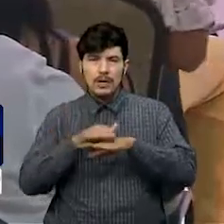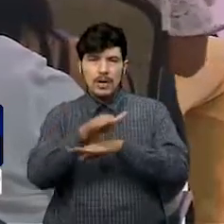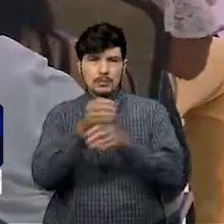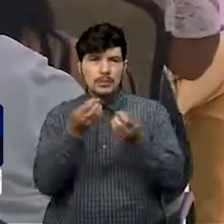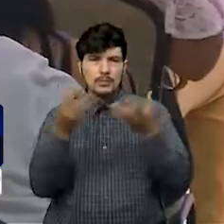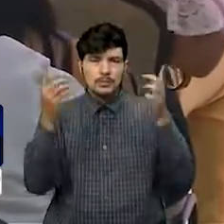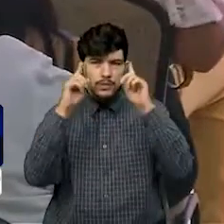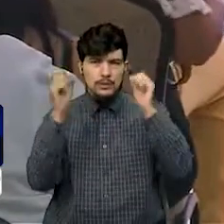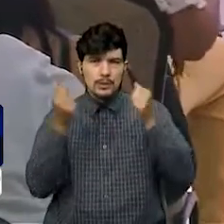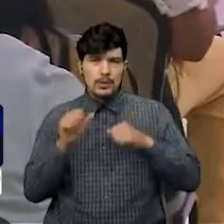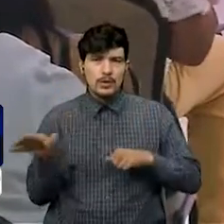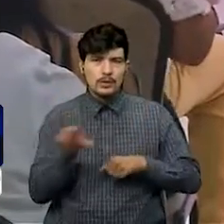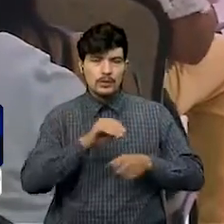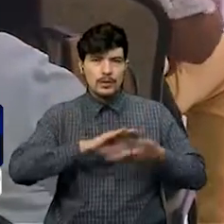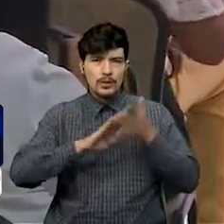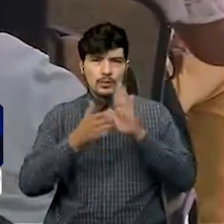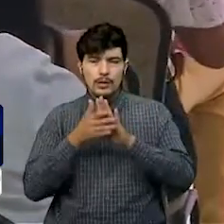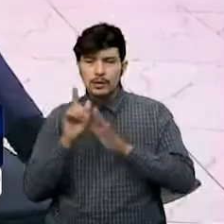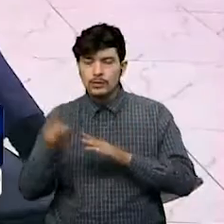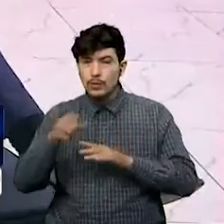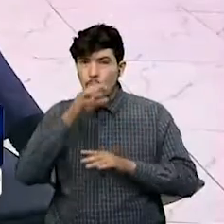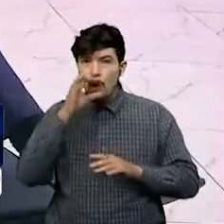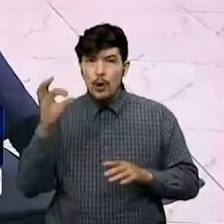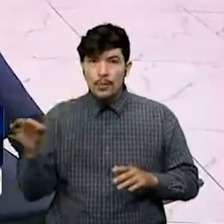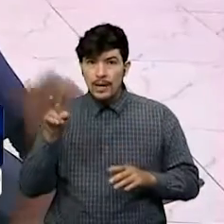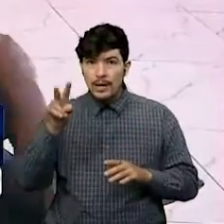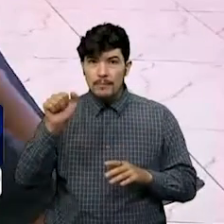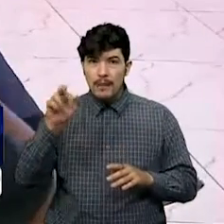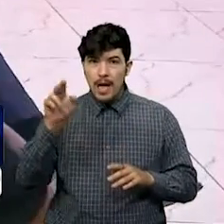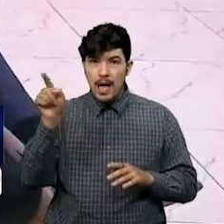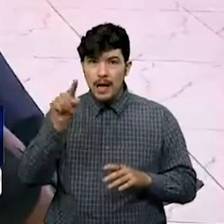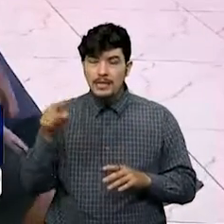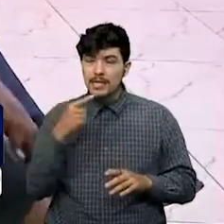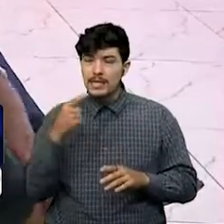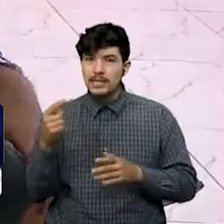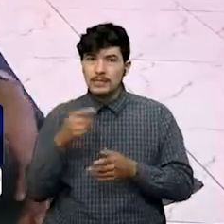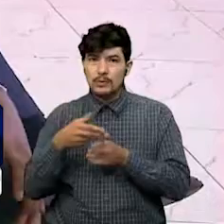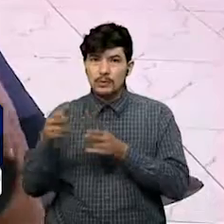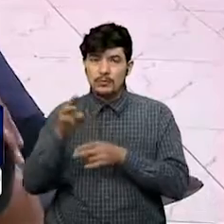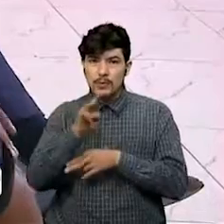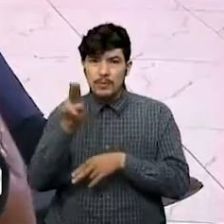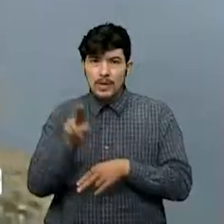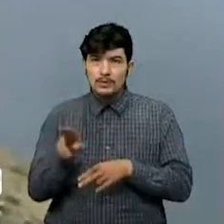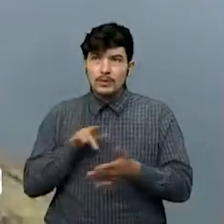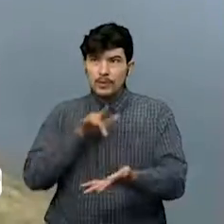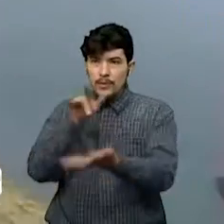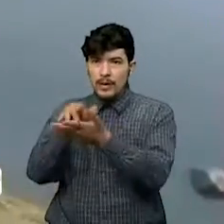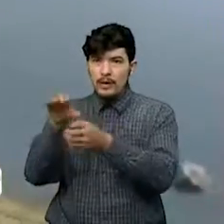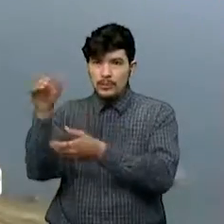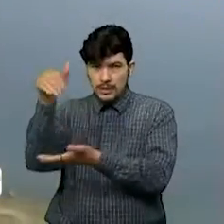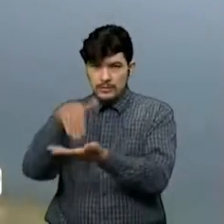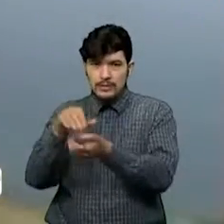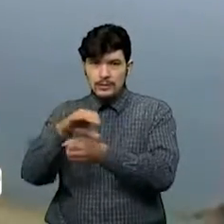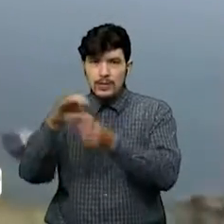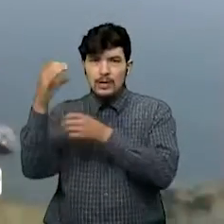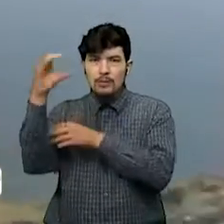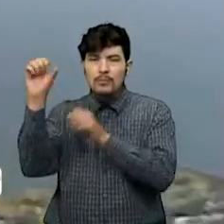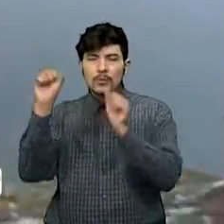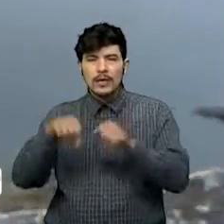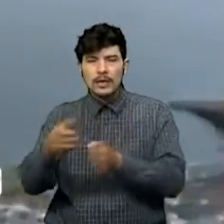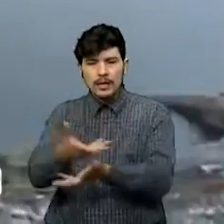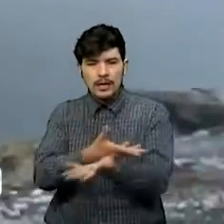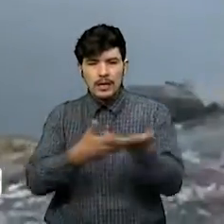candidato presidencial por el grupo ciudadano mejor vargas lleras afirmó que regresará a cúcuta en marzo para socializar sobre el futuro del páramo de santurbán